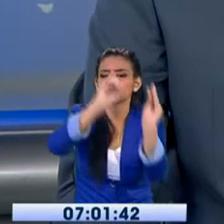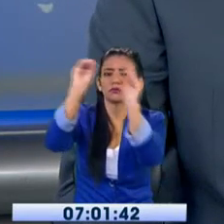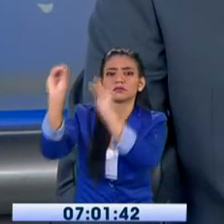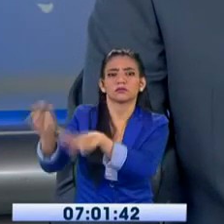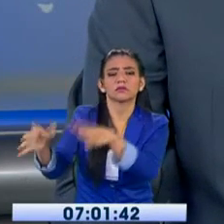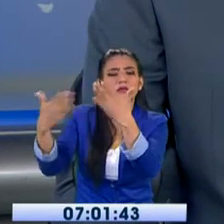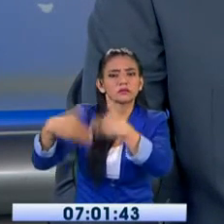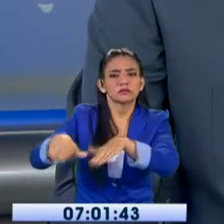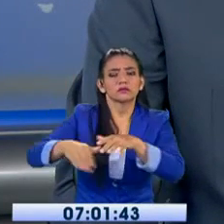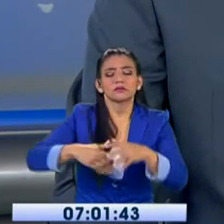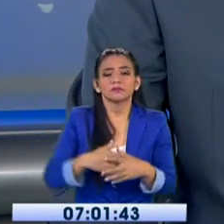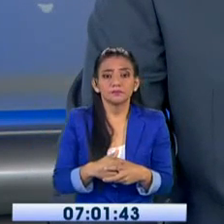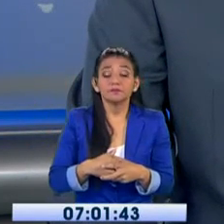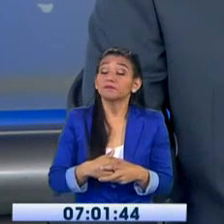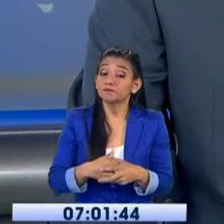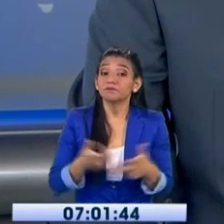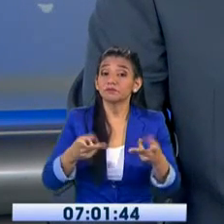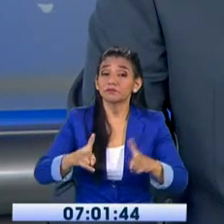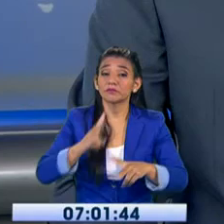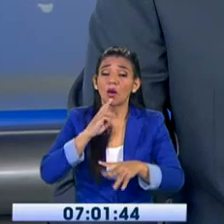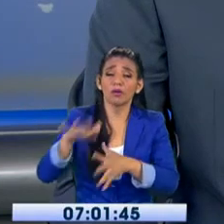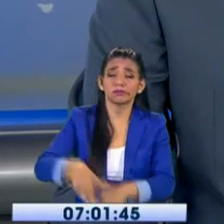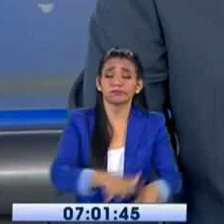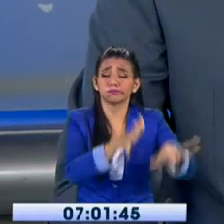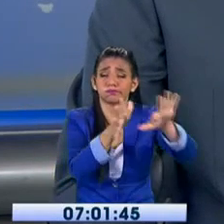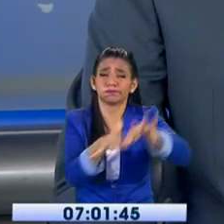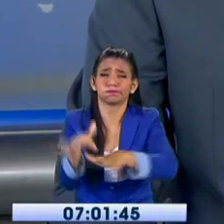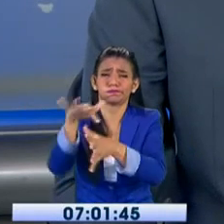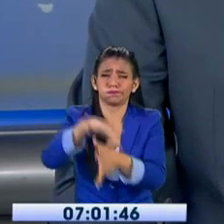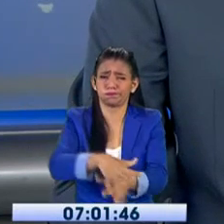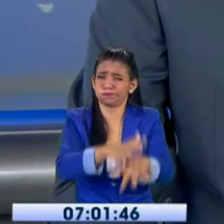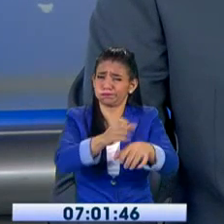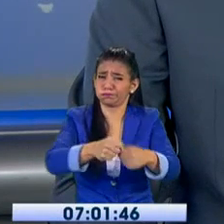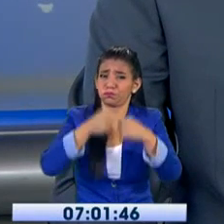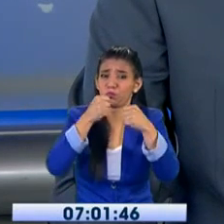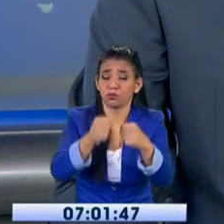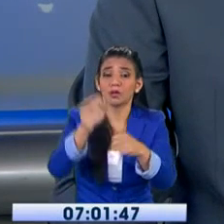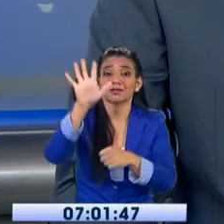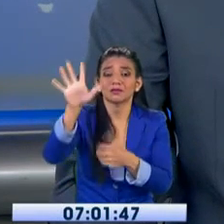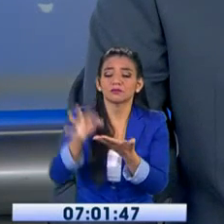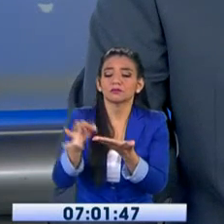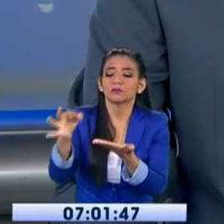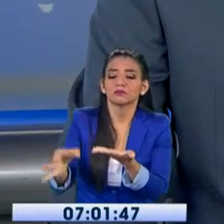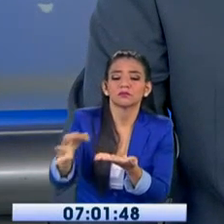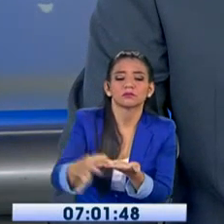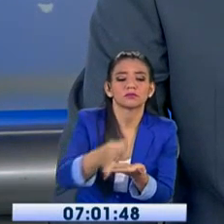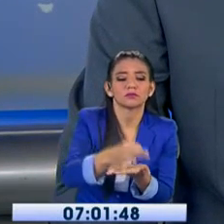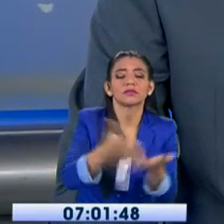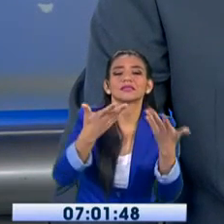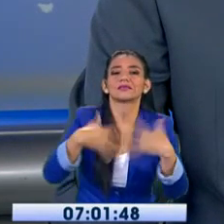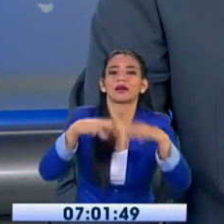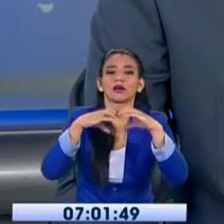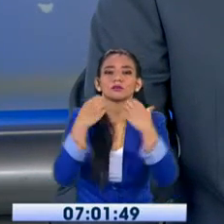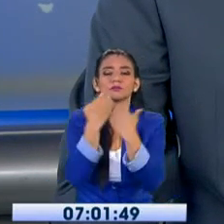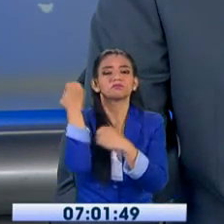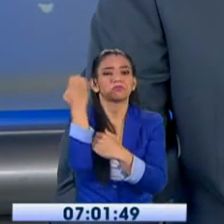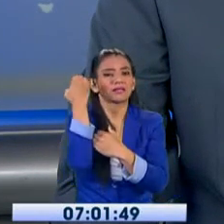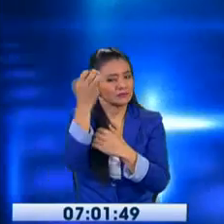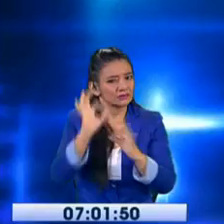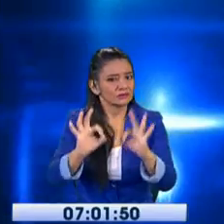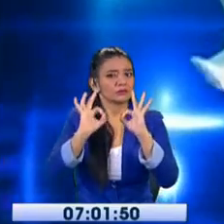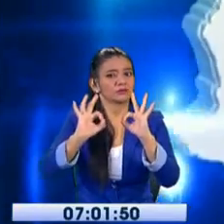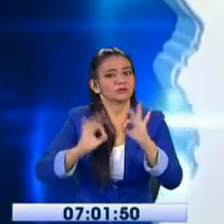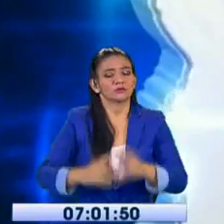país. Además, debido a la fuerza de los aguajes y los oleajes, 5 cantones activaron su comité de operaciones de emergencia.